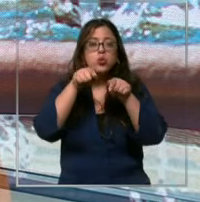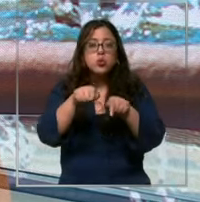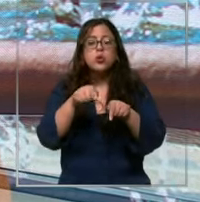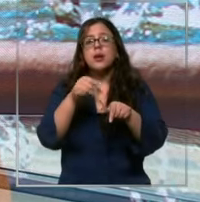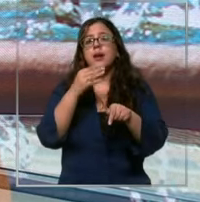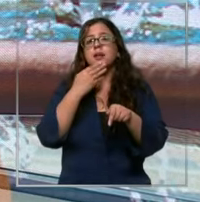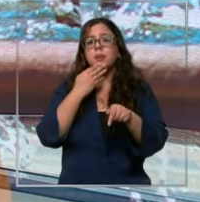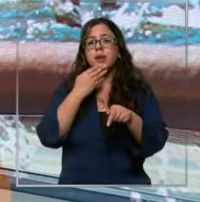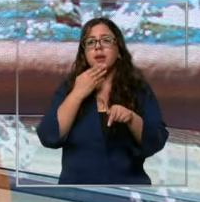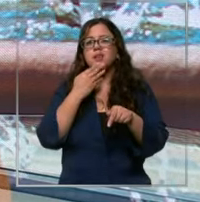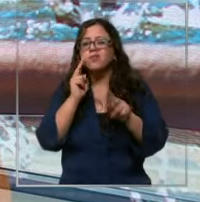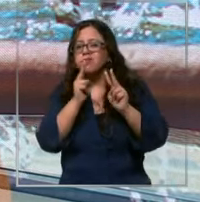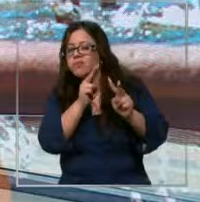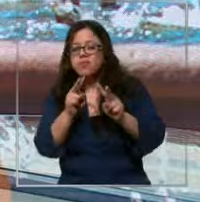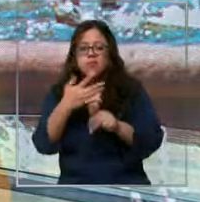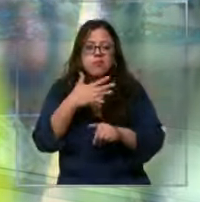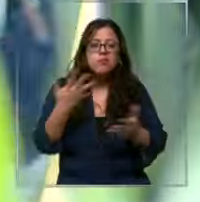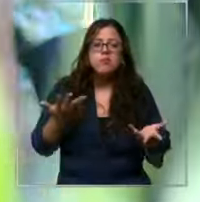estado en que se encuentra el agua.